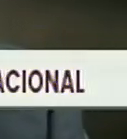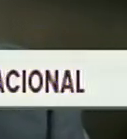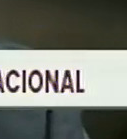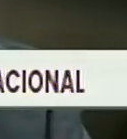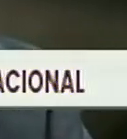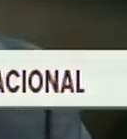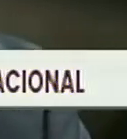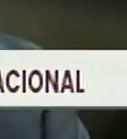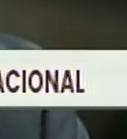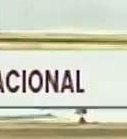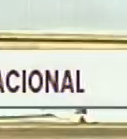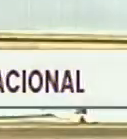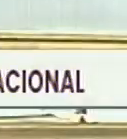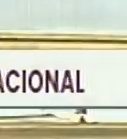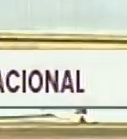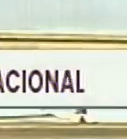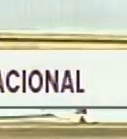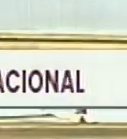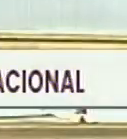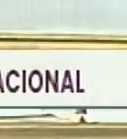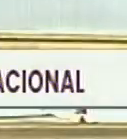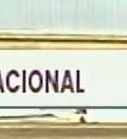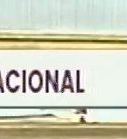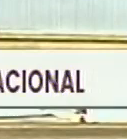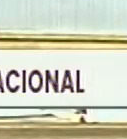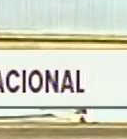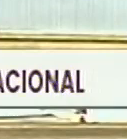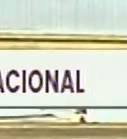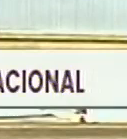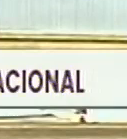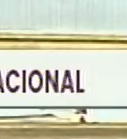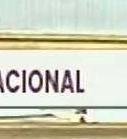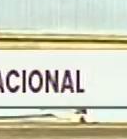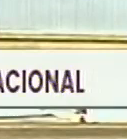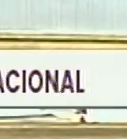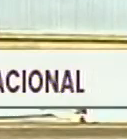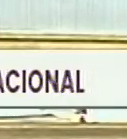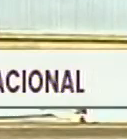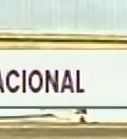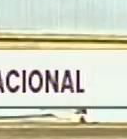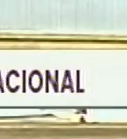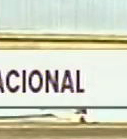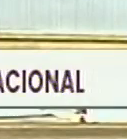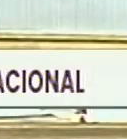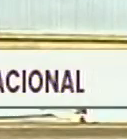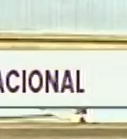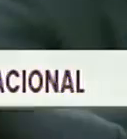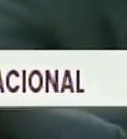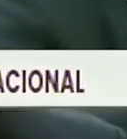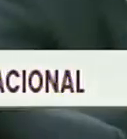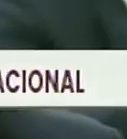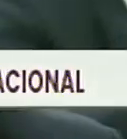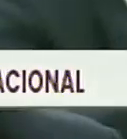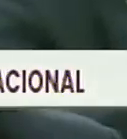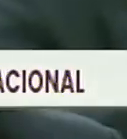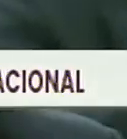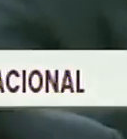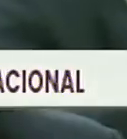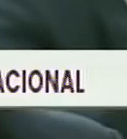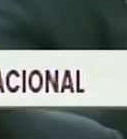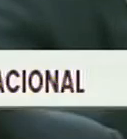Salazar, Desiree Santos Amaral y Gladys Requena. Esta comisión